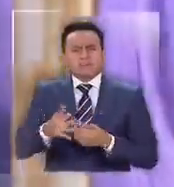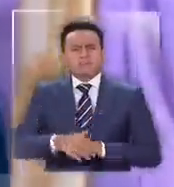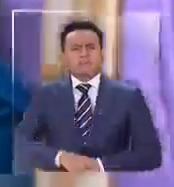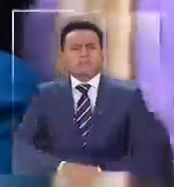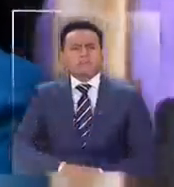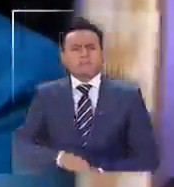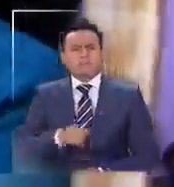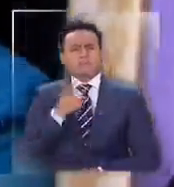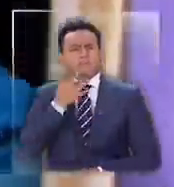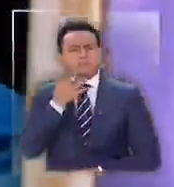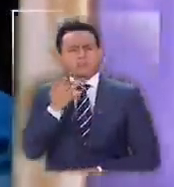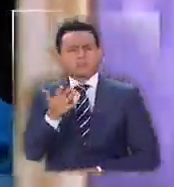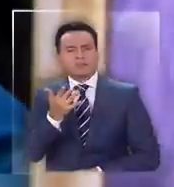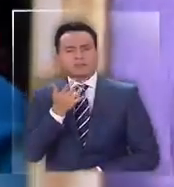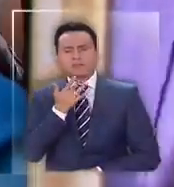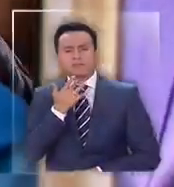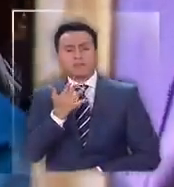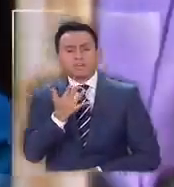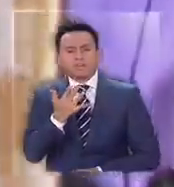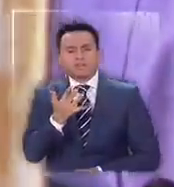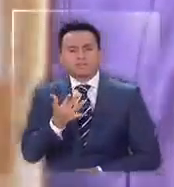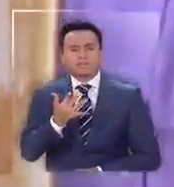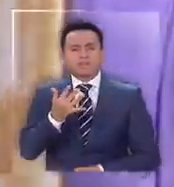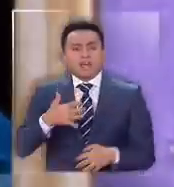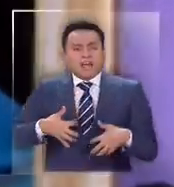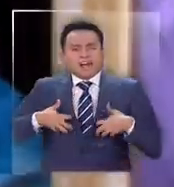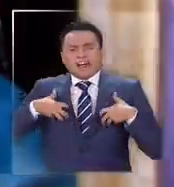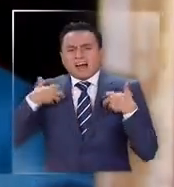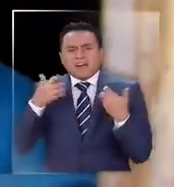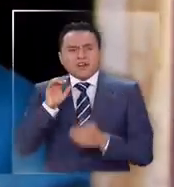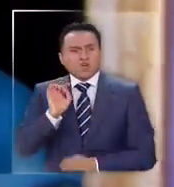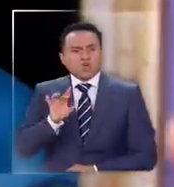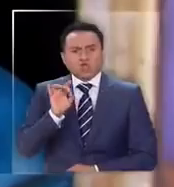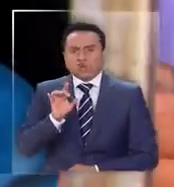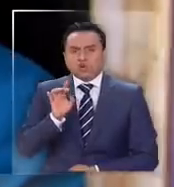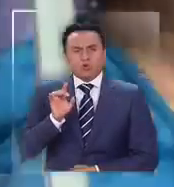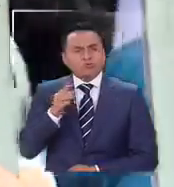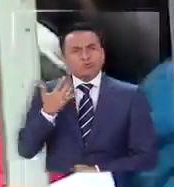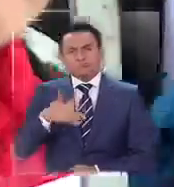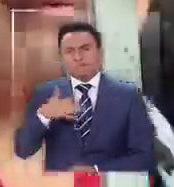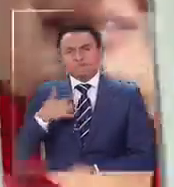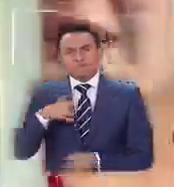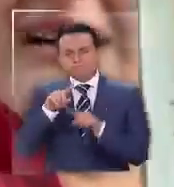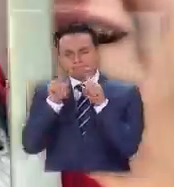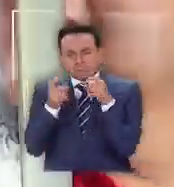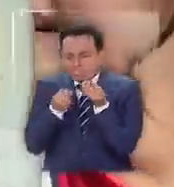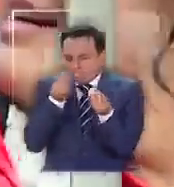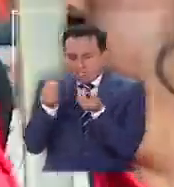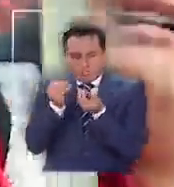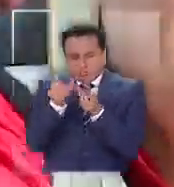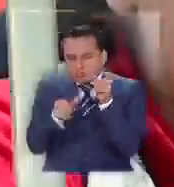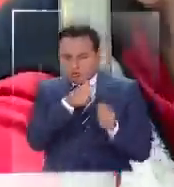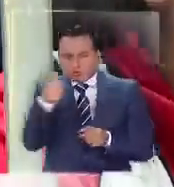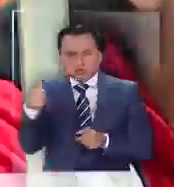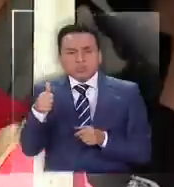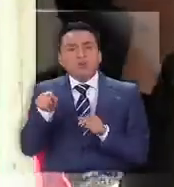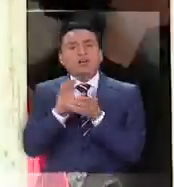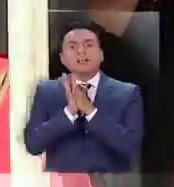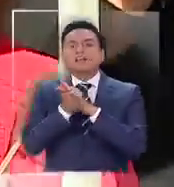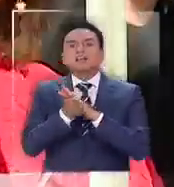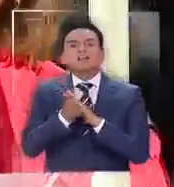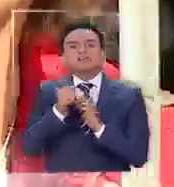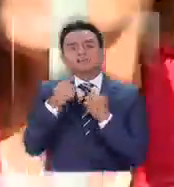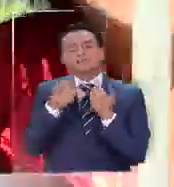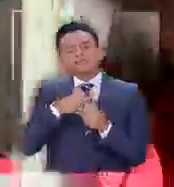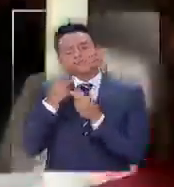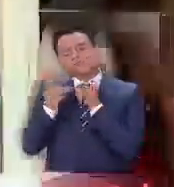qué? ¿Por qué? Hay rabia, hay dolor y un cuestionamiento de todo y de todos. Es el sentir popular